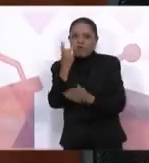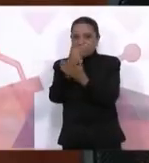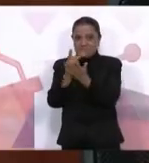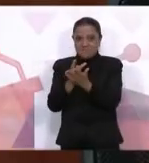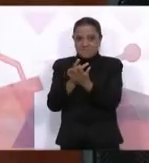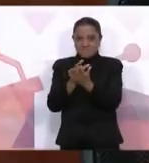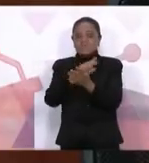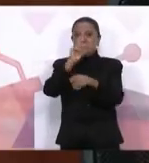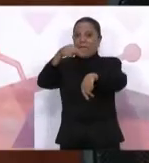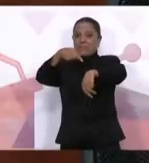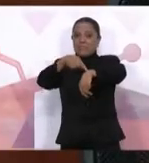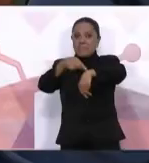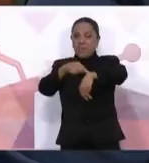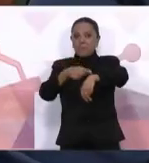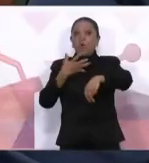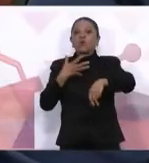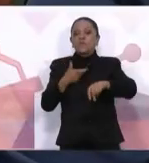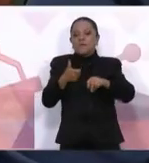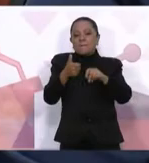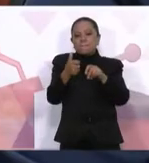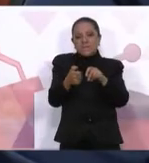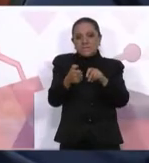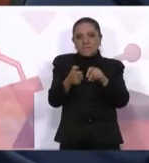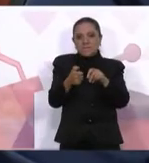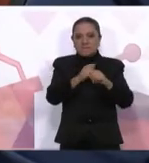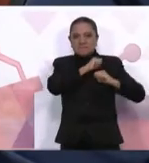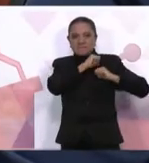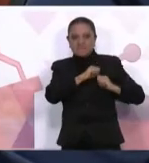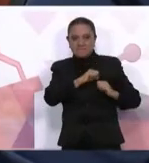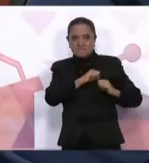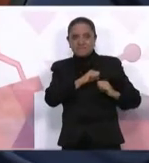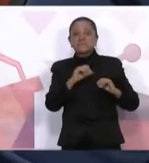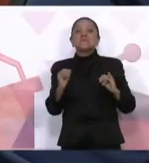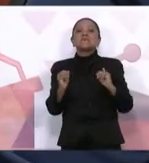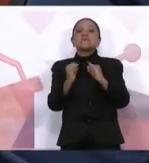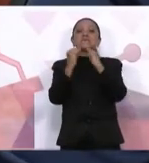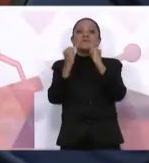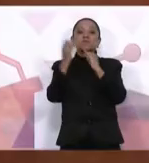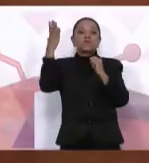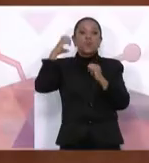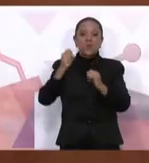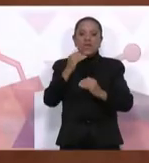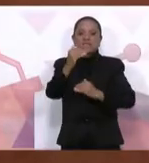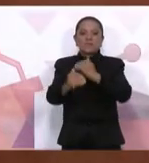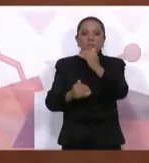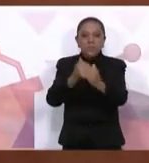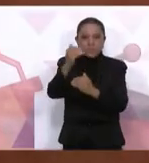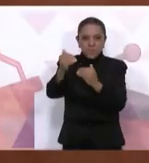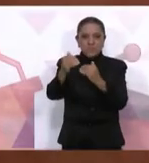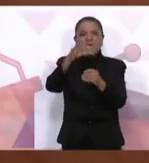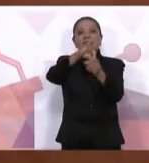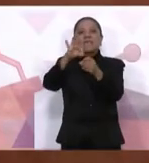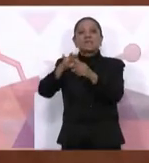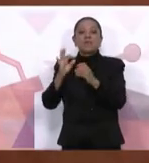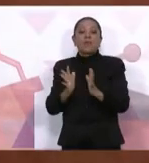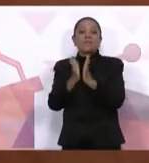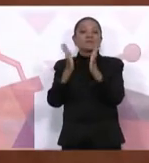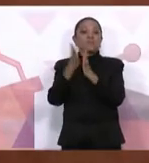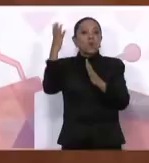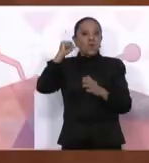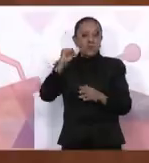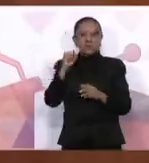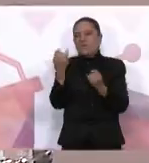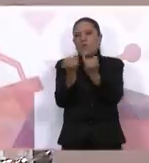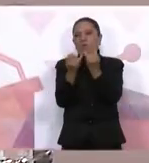cronometrista a cargo de el instituto morelense de procesos electorales y participación ciudadana es decir el inpec para que el